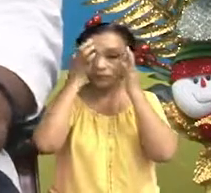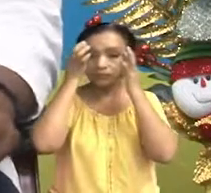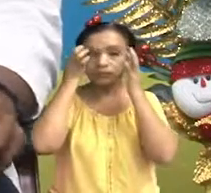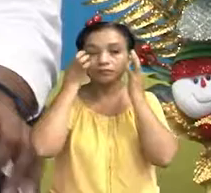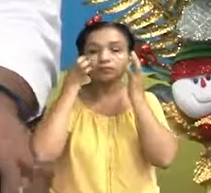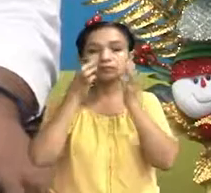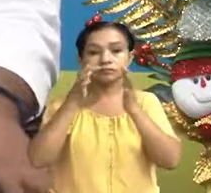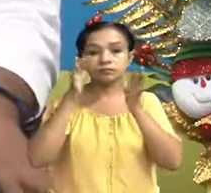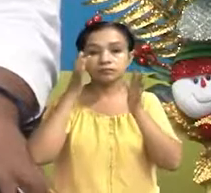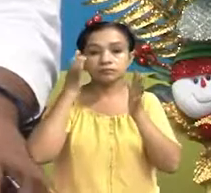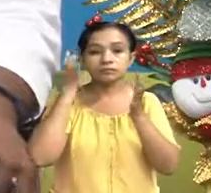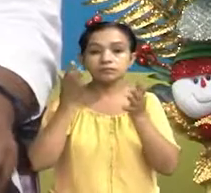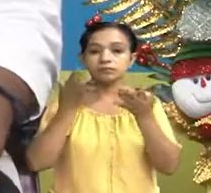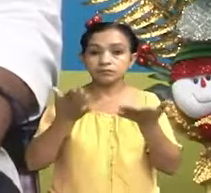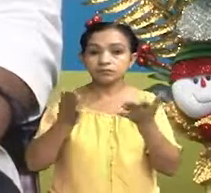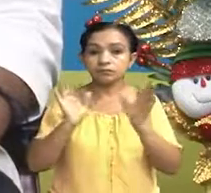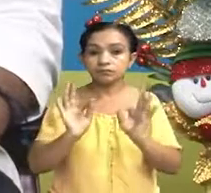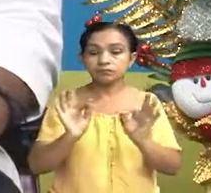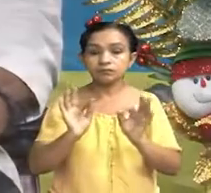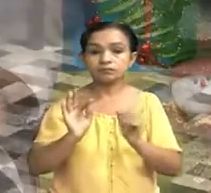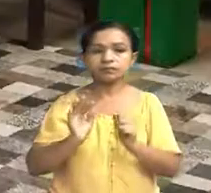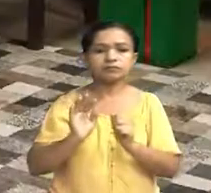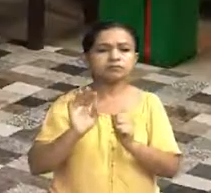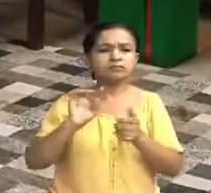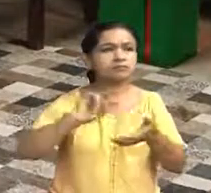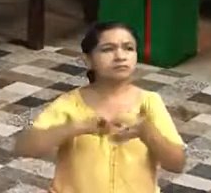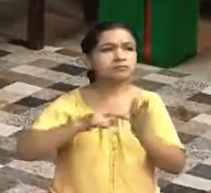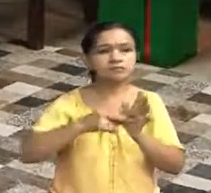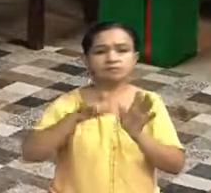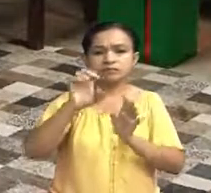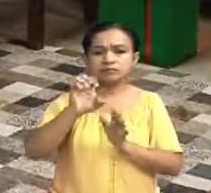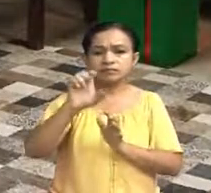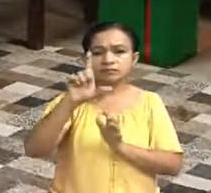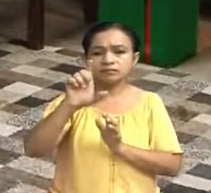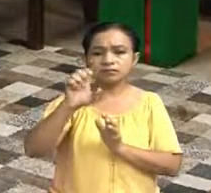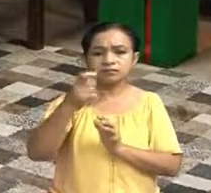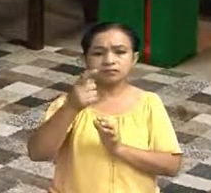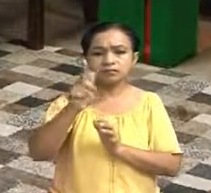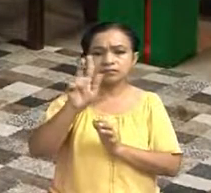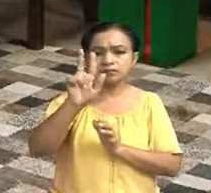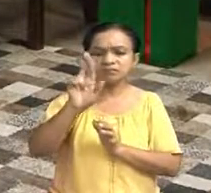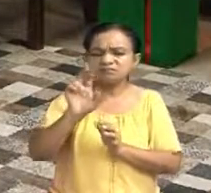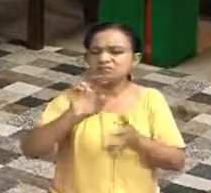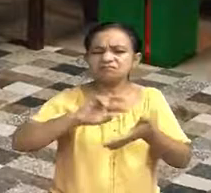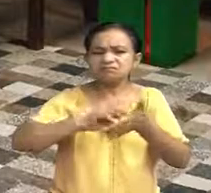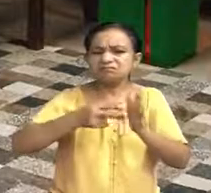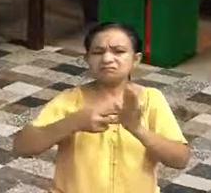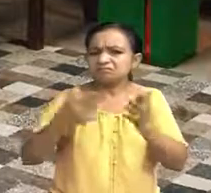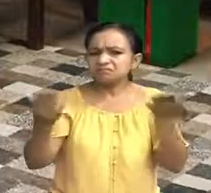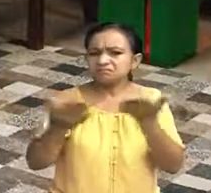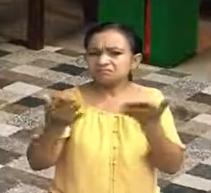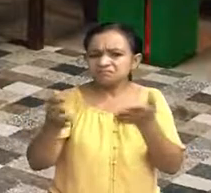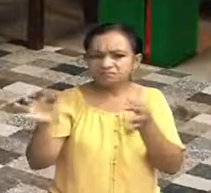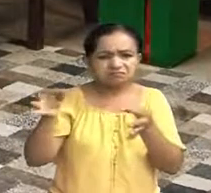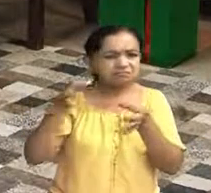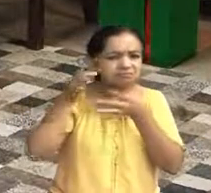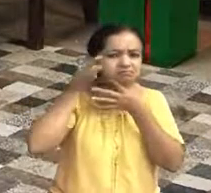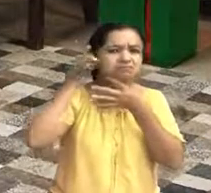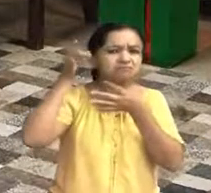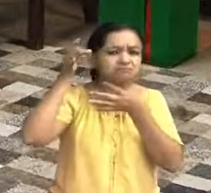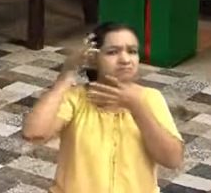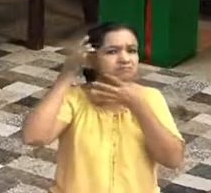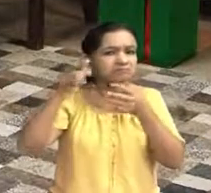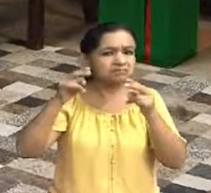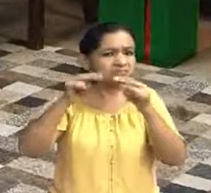esta enfermedad. Ahora, eso electroestímulo tal vez me explica con más detalle, doctor. Me imagino que son ondas de